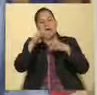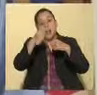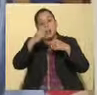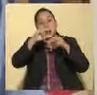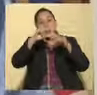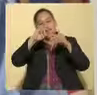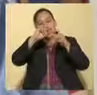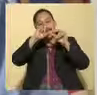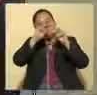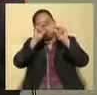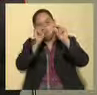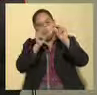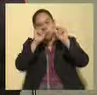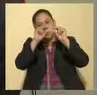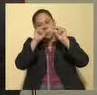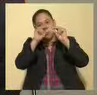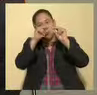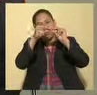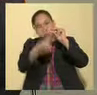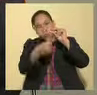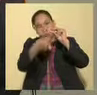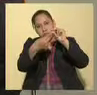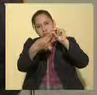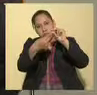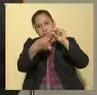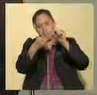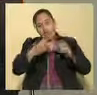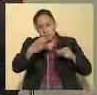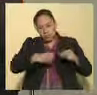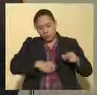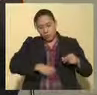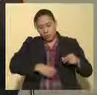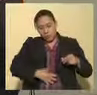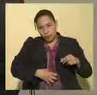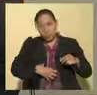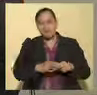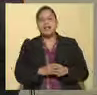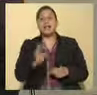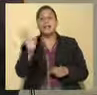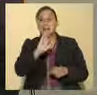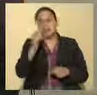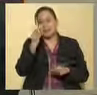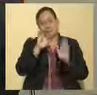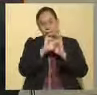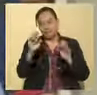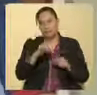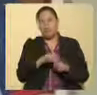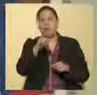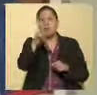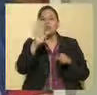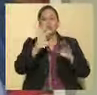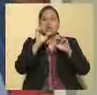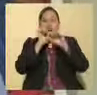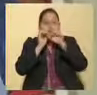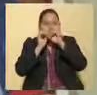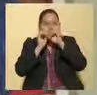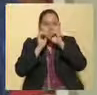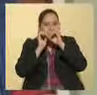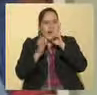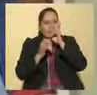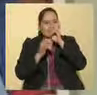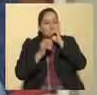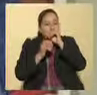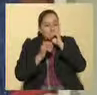el intestino en esta debilidad. Quizás yo lo pudiera poner cuando tienes un globo, por ejemplo, que lo has inflado